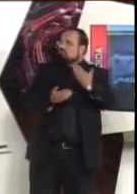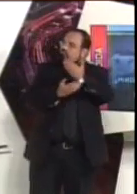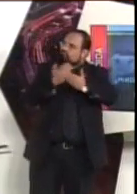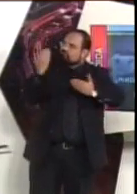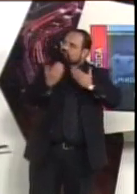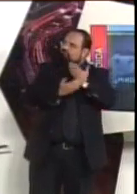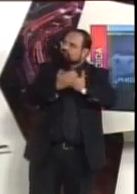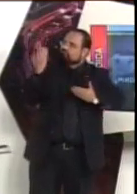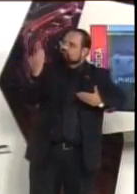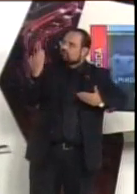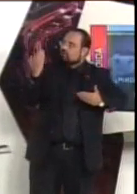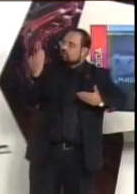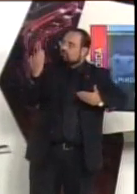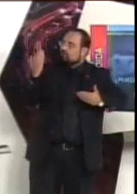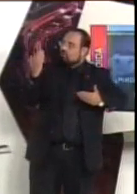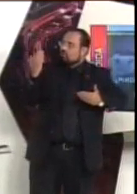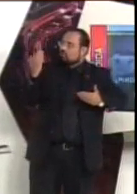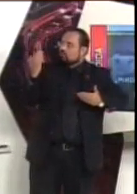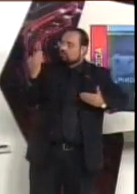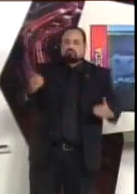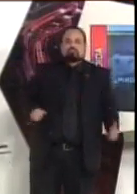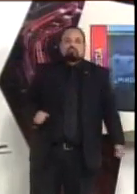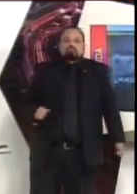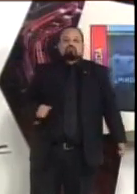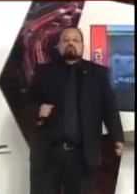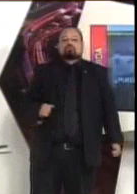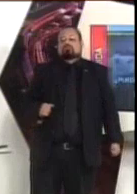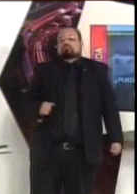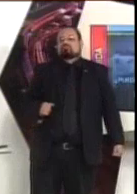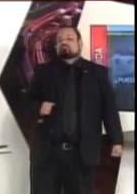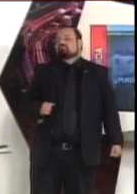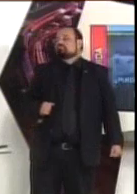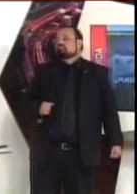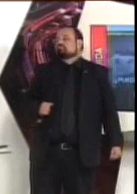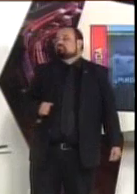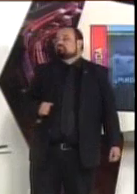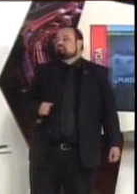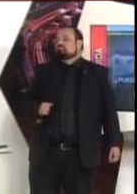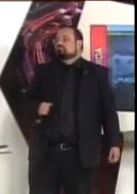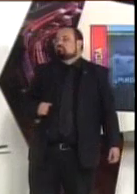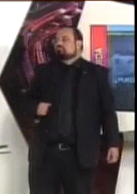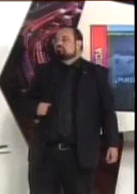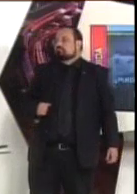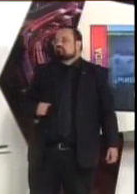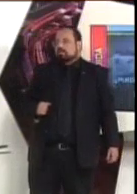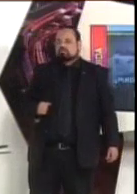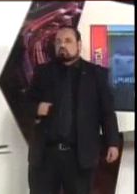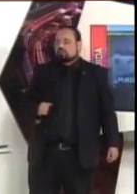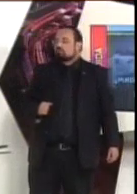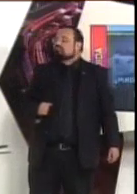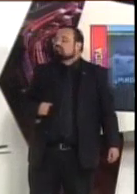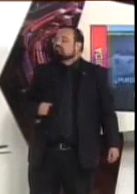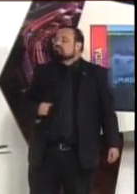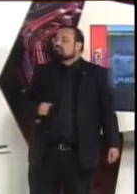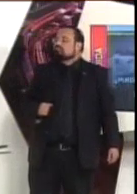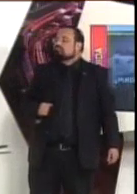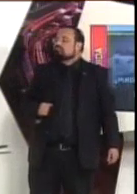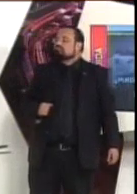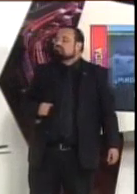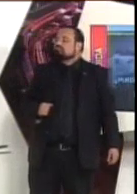no están cumpliendo con las medidas o los lugares por kewell bocas que existen un solo lugar para atender una necesidad escurrido